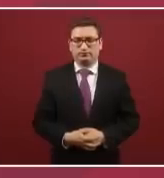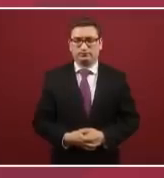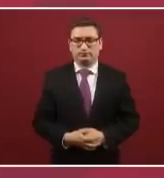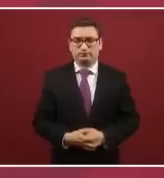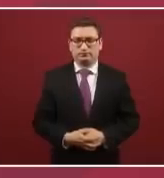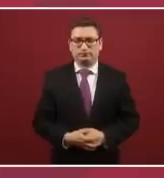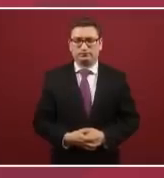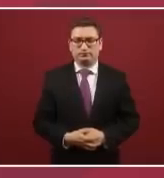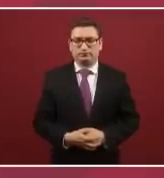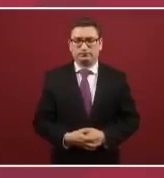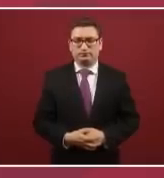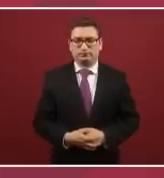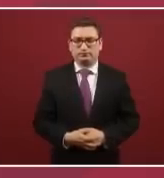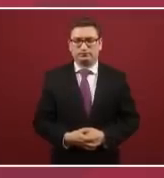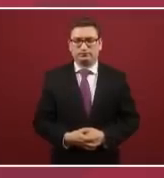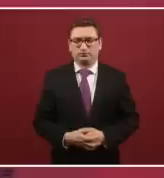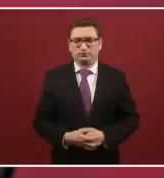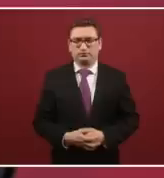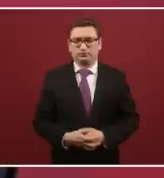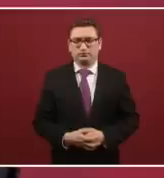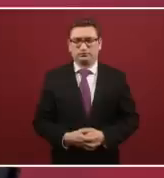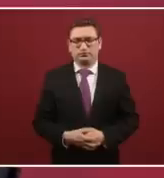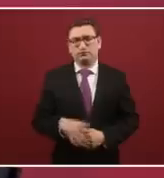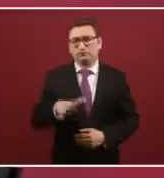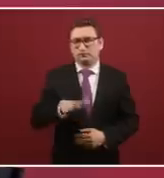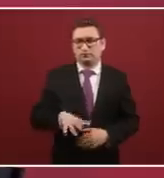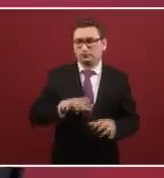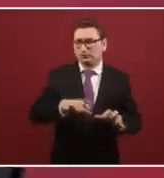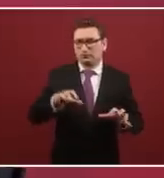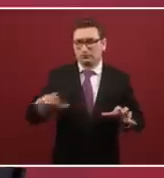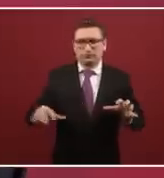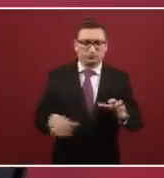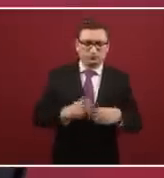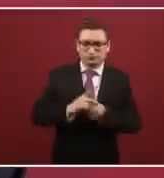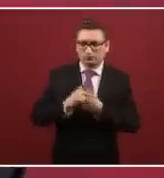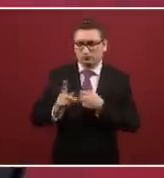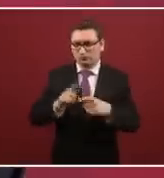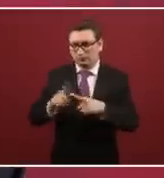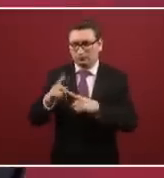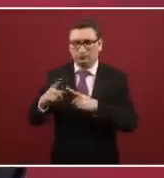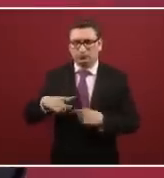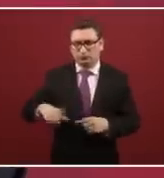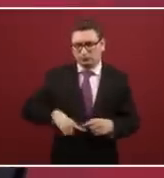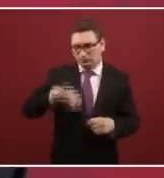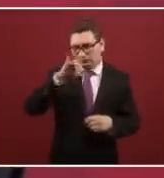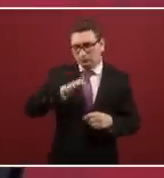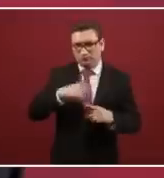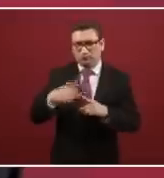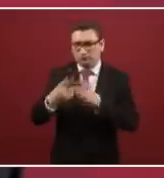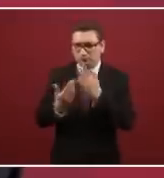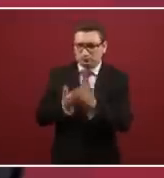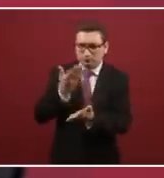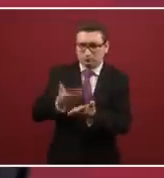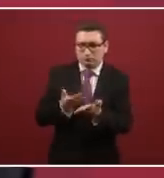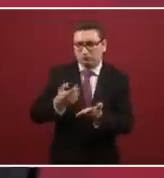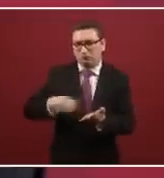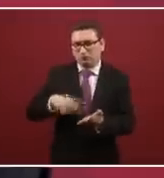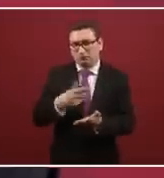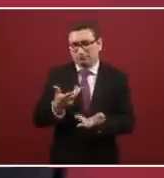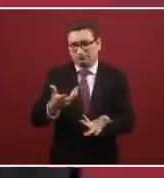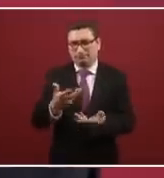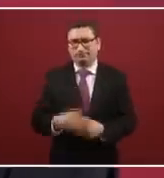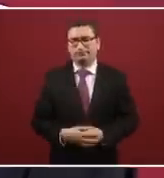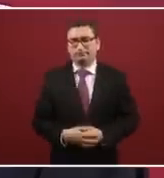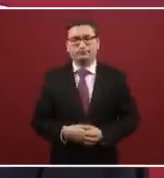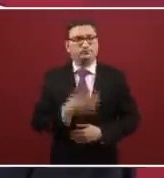los jefes de estados y de gobierno, de manera muy respetuosa, una modesta aportación.